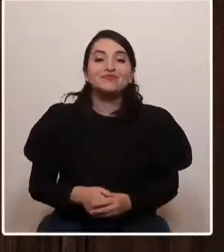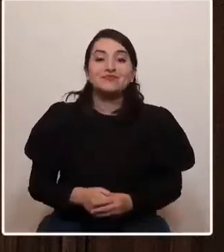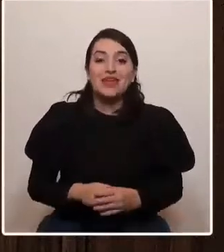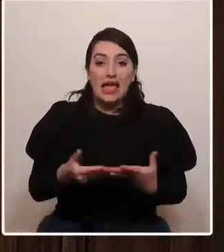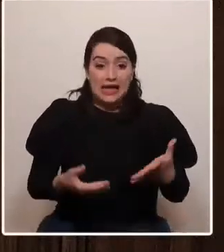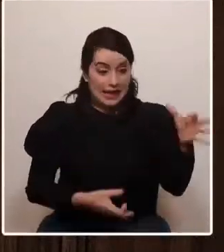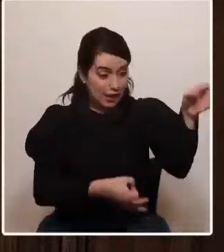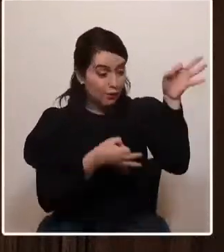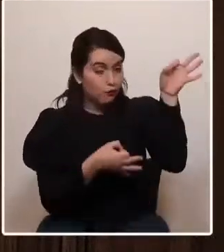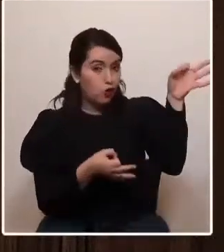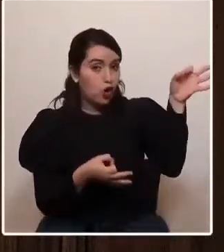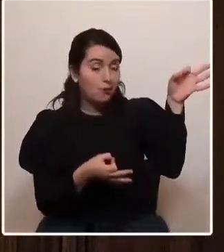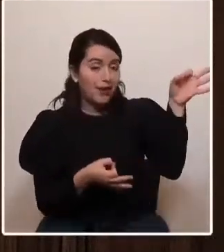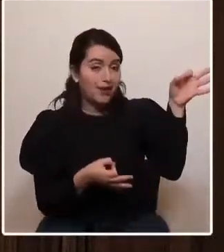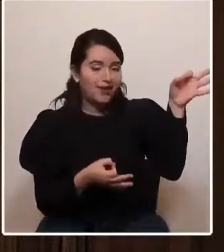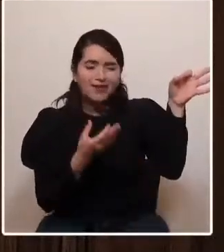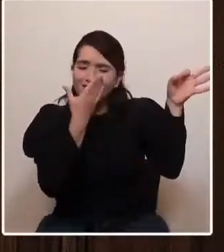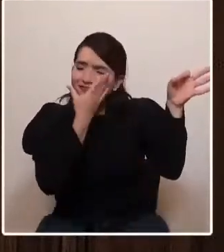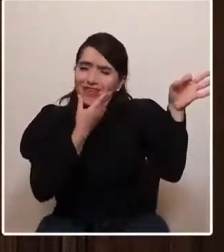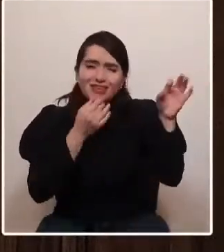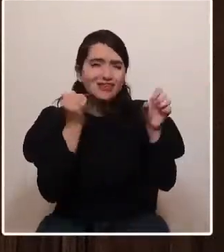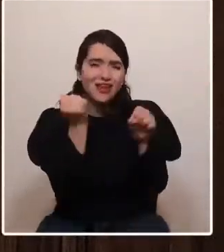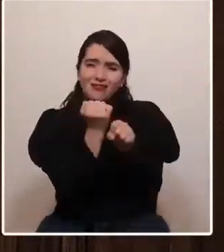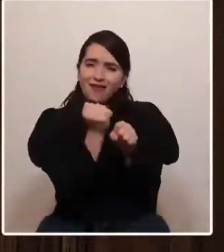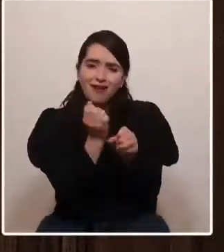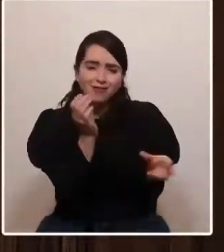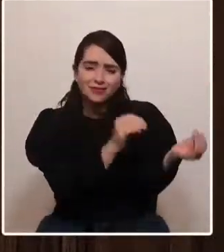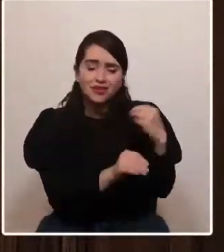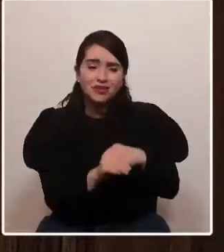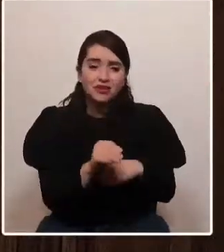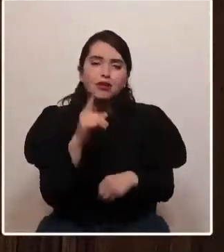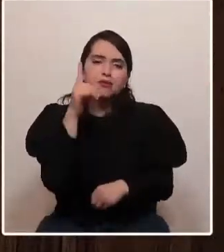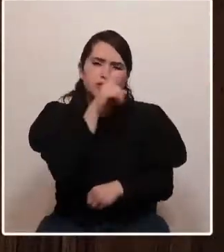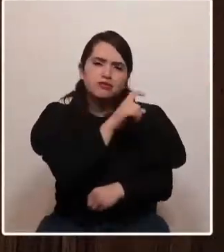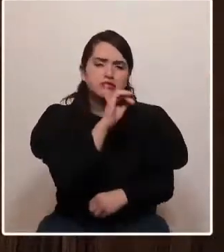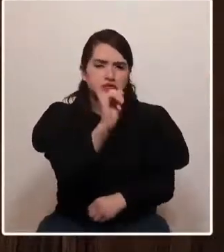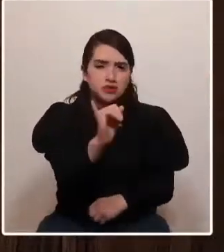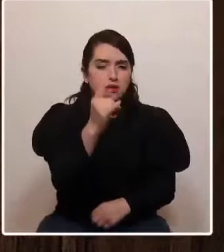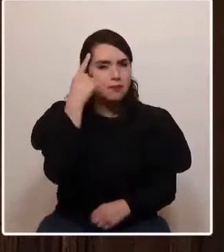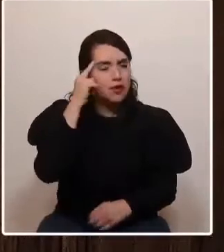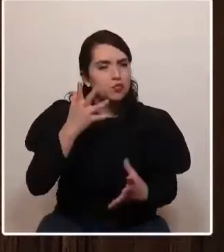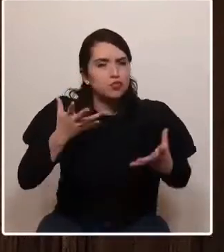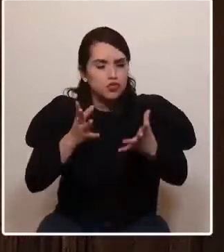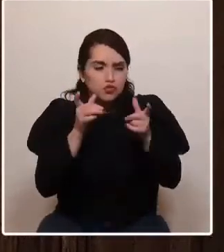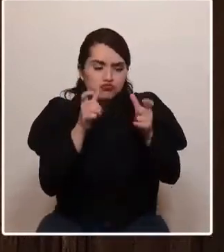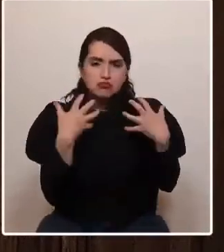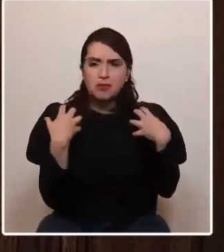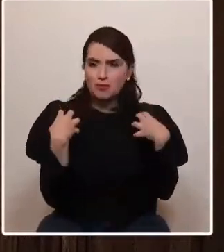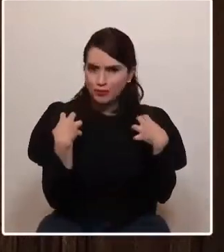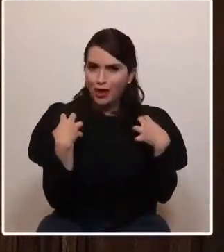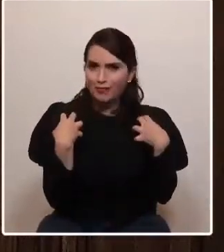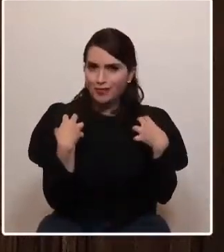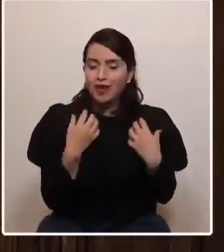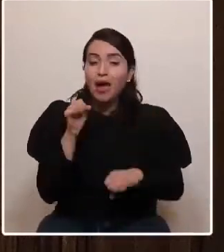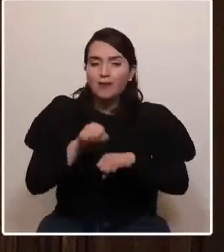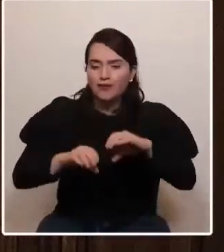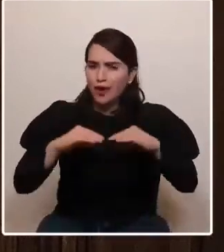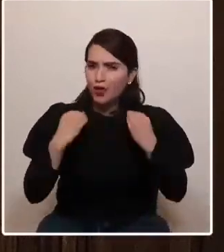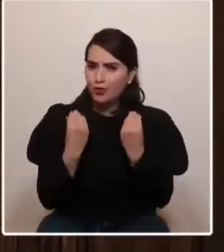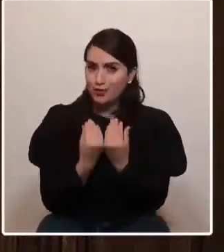es una belleza, trabajada no sin dificultades, pero con mucha rigurosidad. Por lo tanto, además, les invito a aprobarlo completo. Muchas